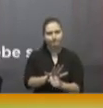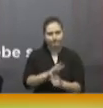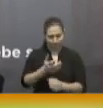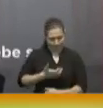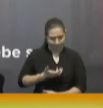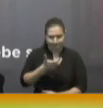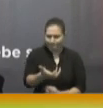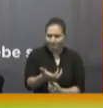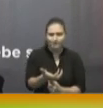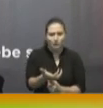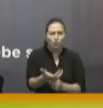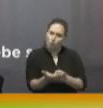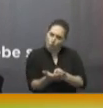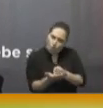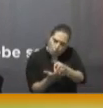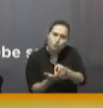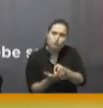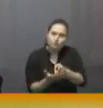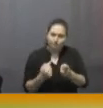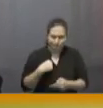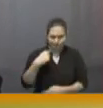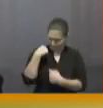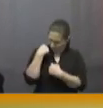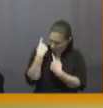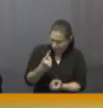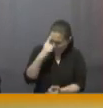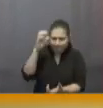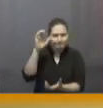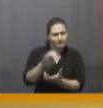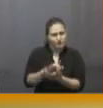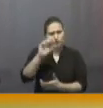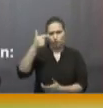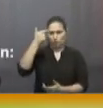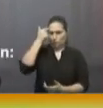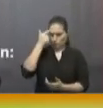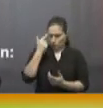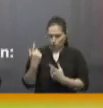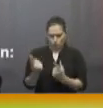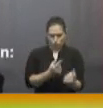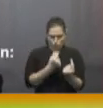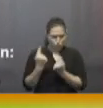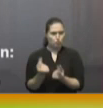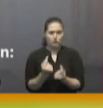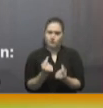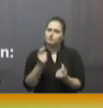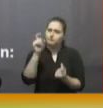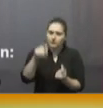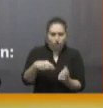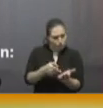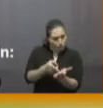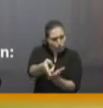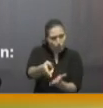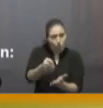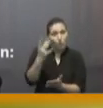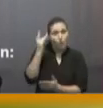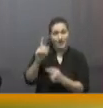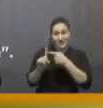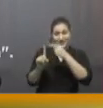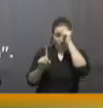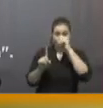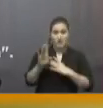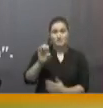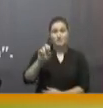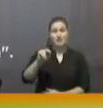habló de muchas formas de reducir por ejemplo el gasto público se habló del barrilito que vimos ayer